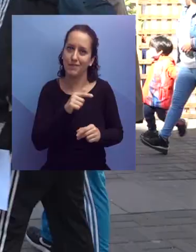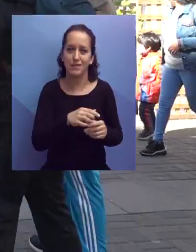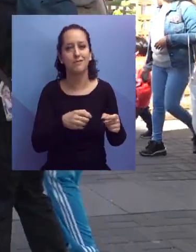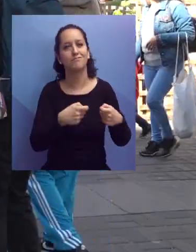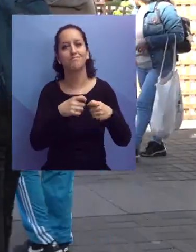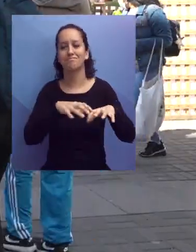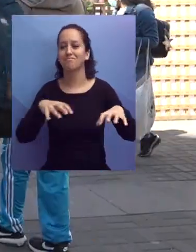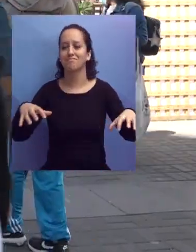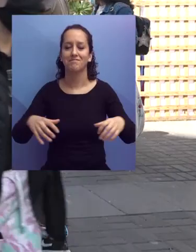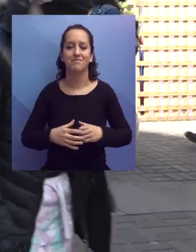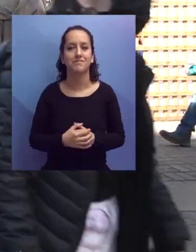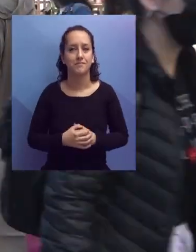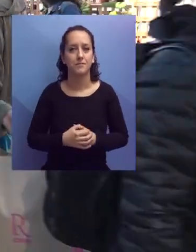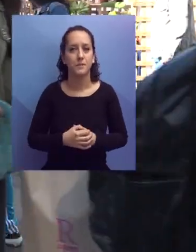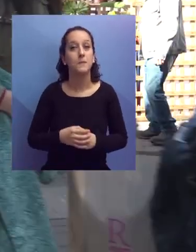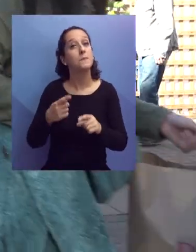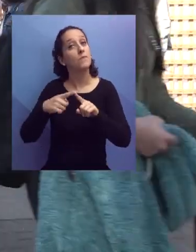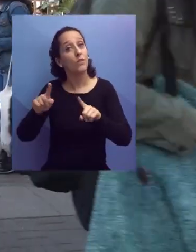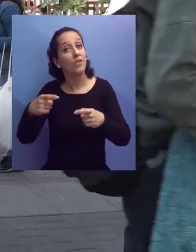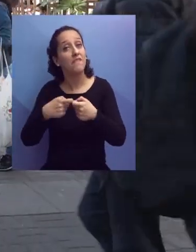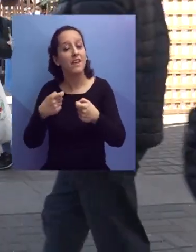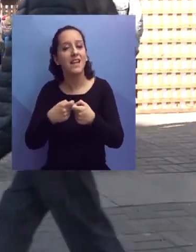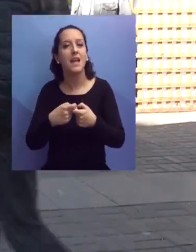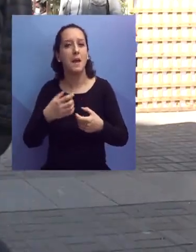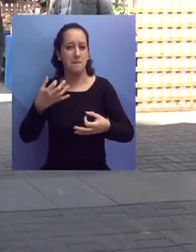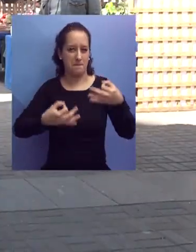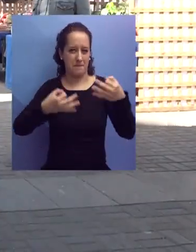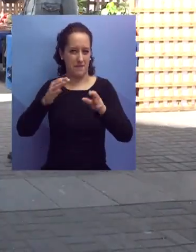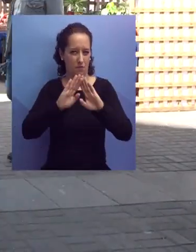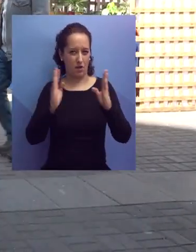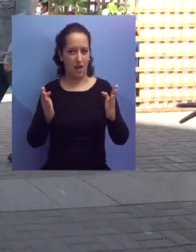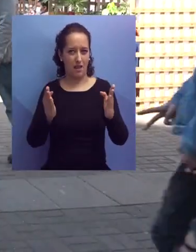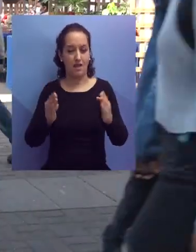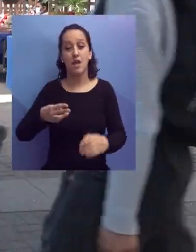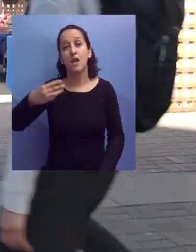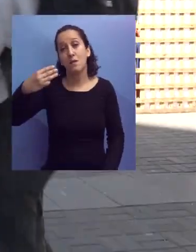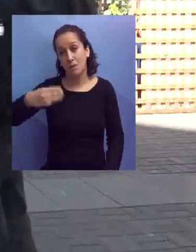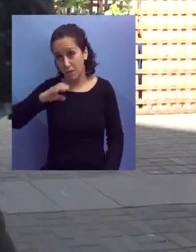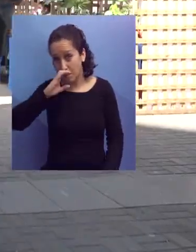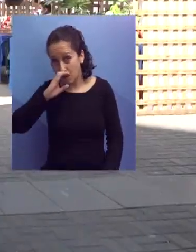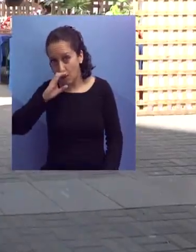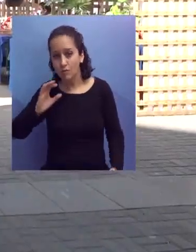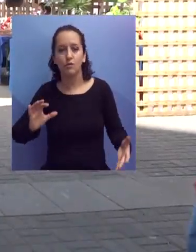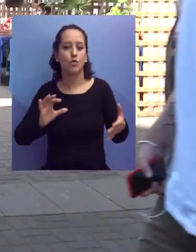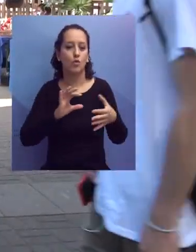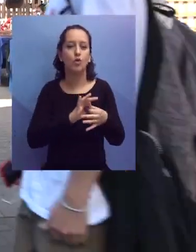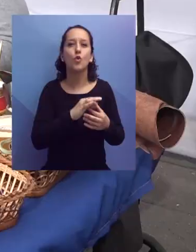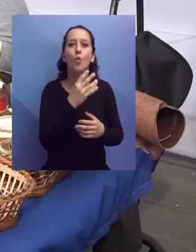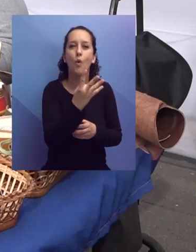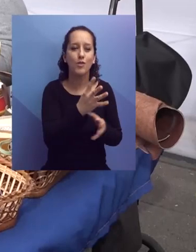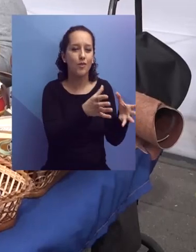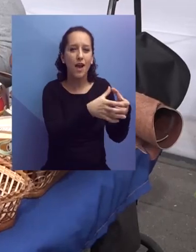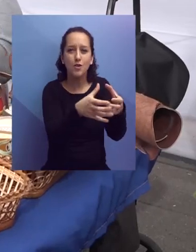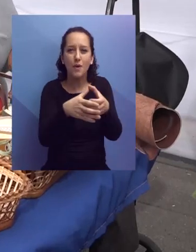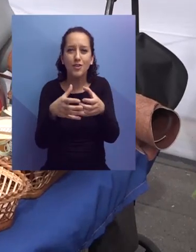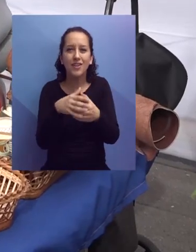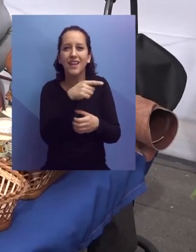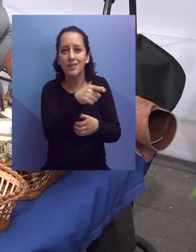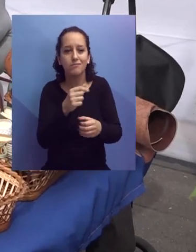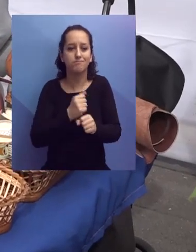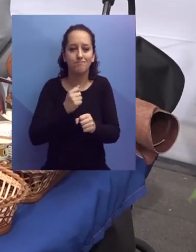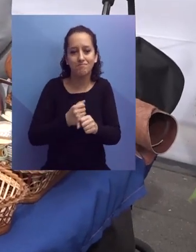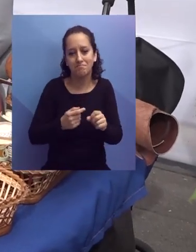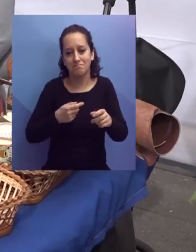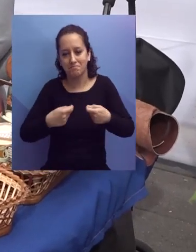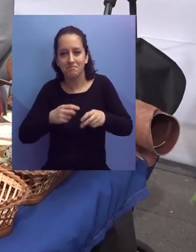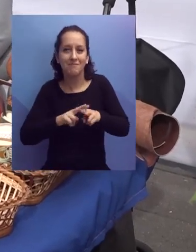pasado. Finalmente, otra de las ferias que se instaló en Plaza Tribunales fue organizada en conjunto entre la Municipalidad de Concepción y cuatro